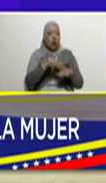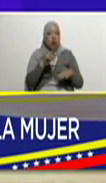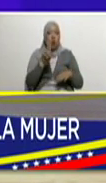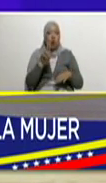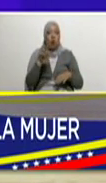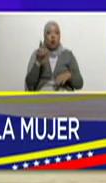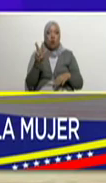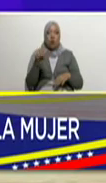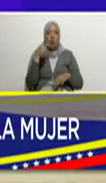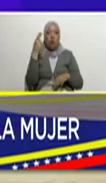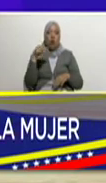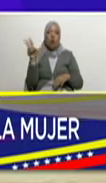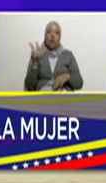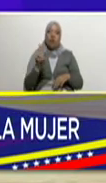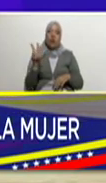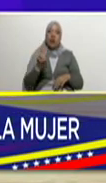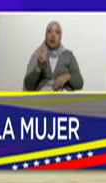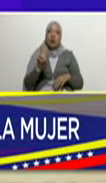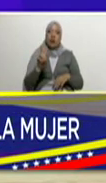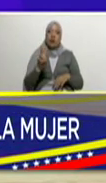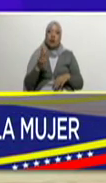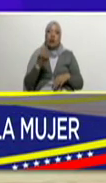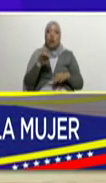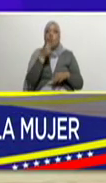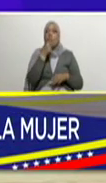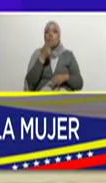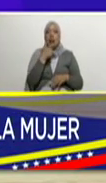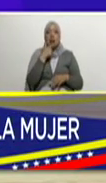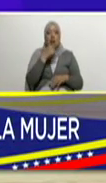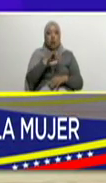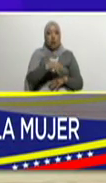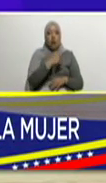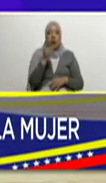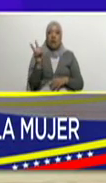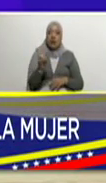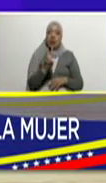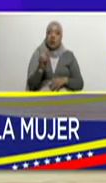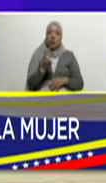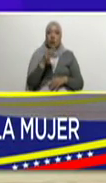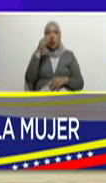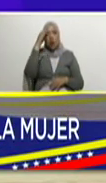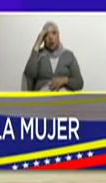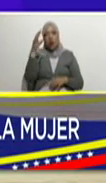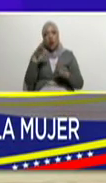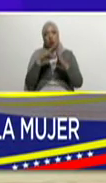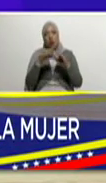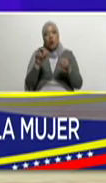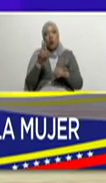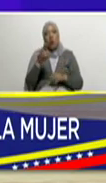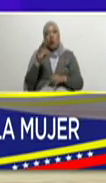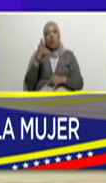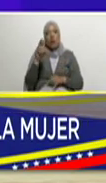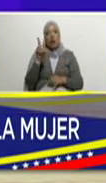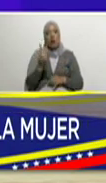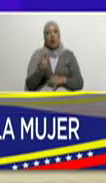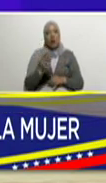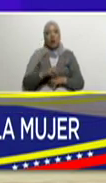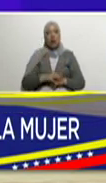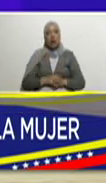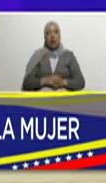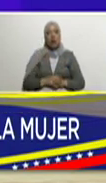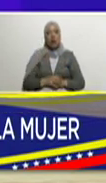Universidad Bolivariana de Venezuela, gloriosa Universidad Bolivariana de Venezuela, mi saludo a todo su personal,